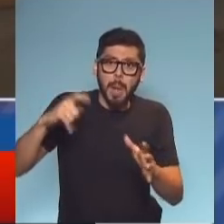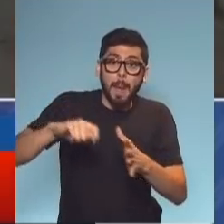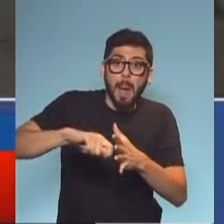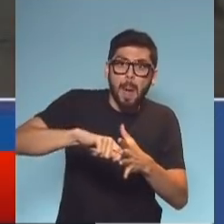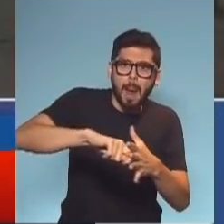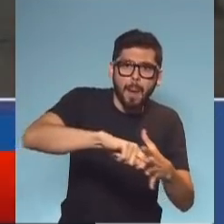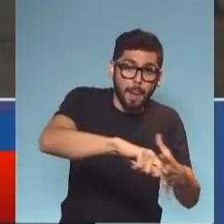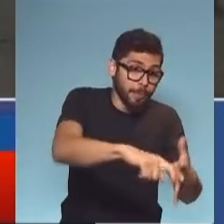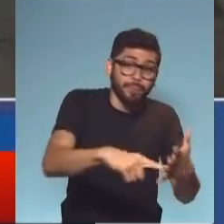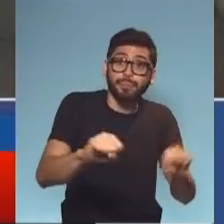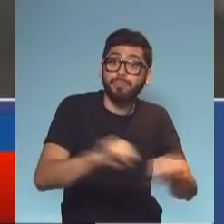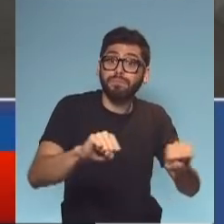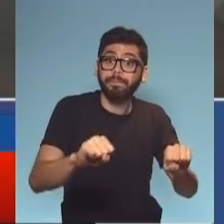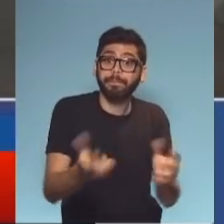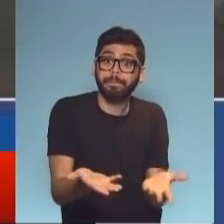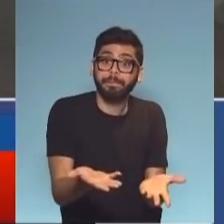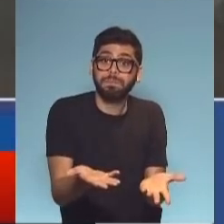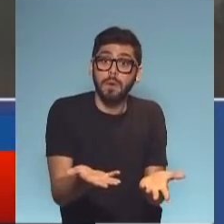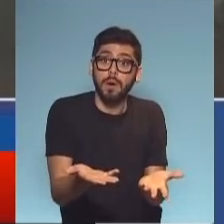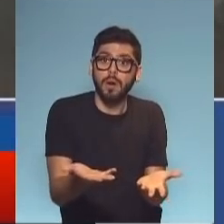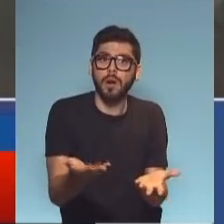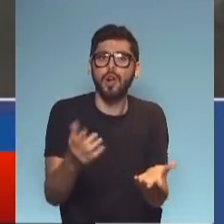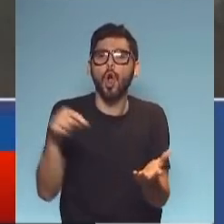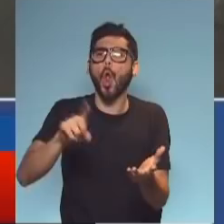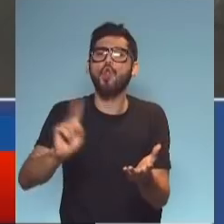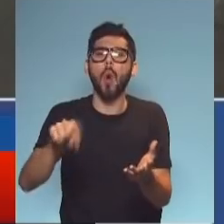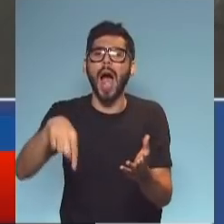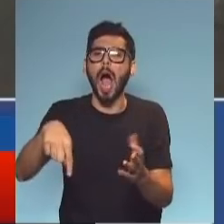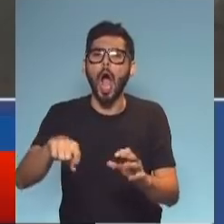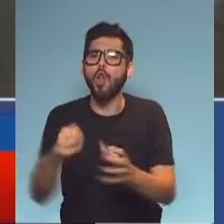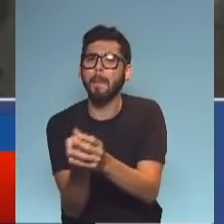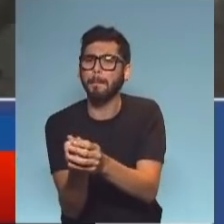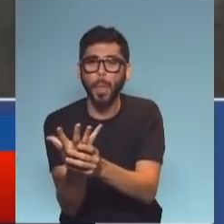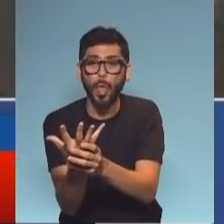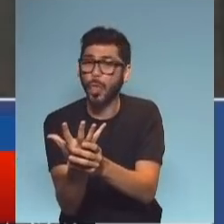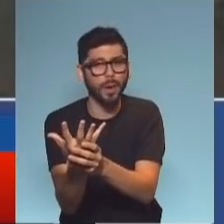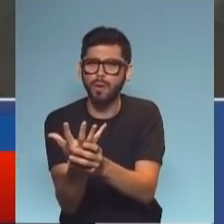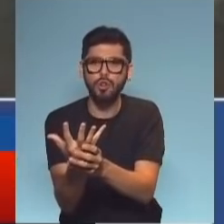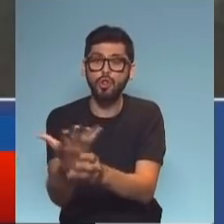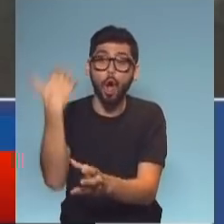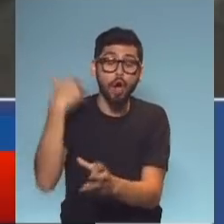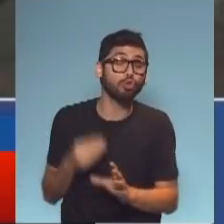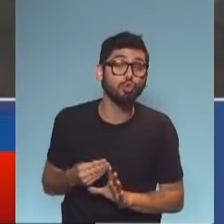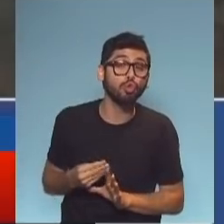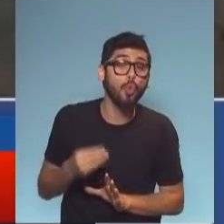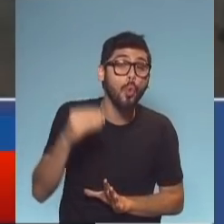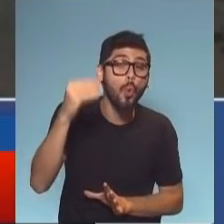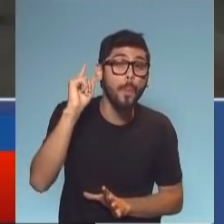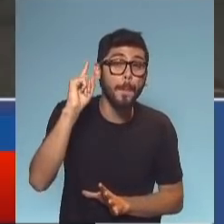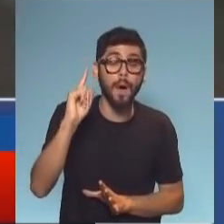explota. No es producto del momento, es el producto de una acumulación